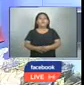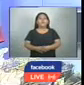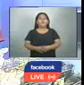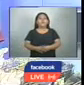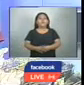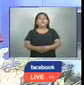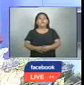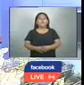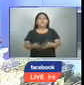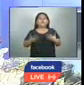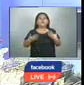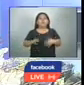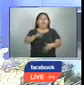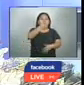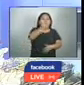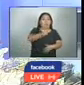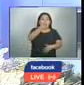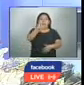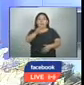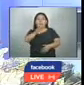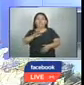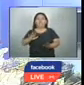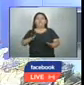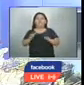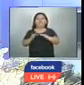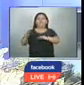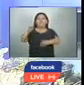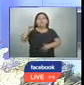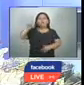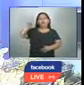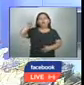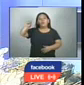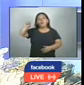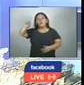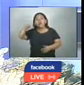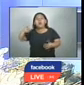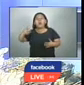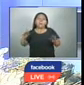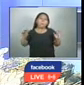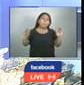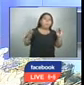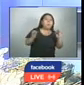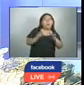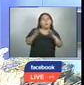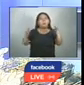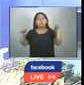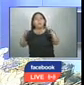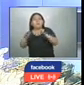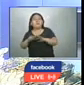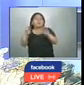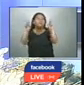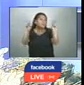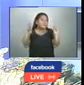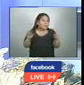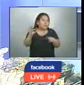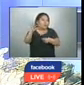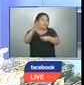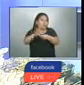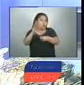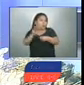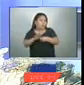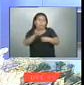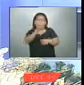Y durante tres días consecutivos, el Tribunal Supremo Electoral ha realizado un conversatorio con congresos electorales de 11